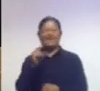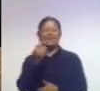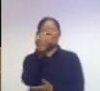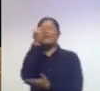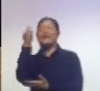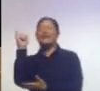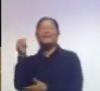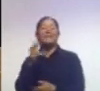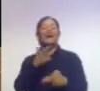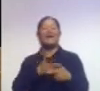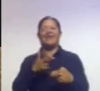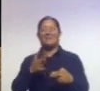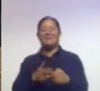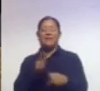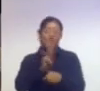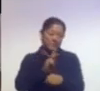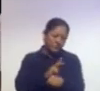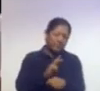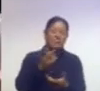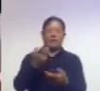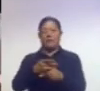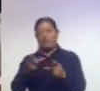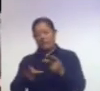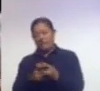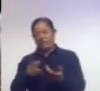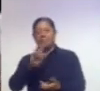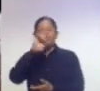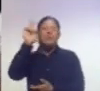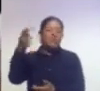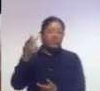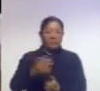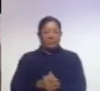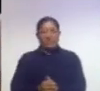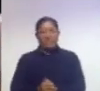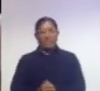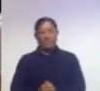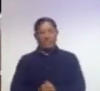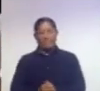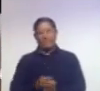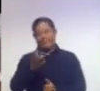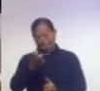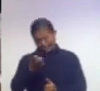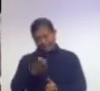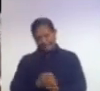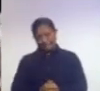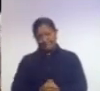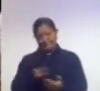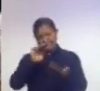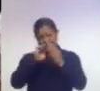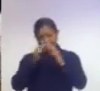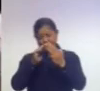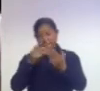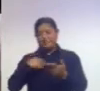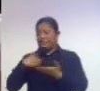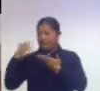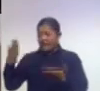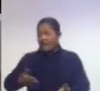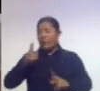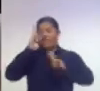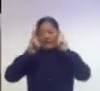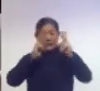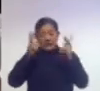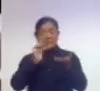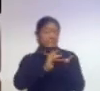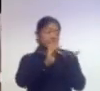de la superior, de la universidad o de la universidad tecnológica. Correcto. Entonces, ese es el motivo de nuestra visita. Agradecemos muy bien, el